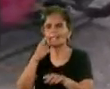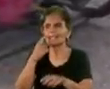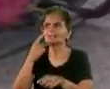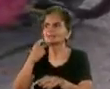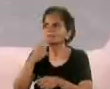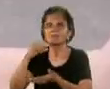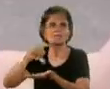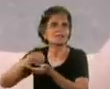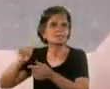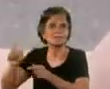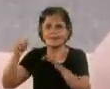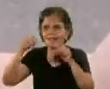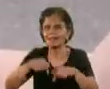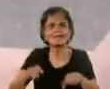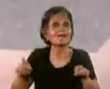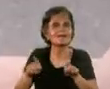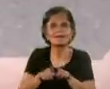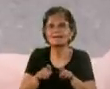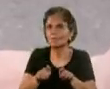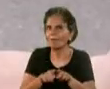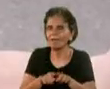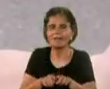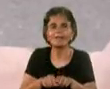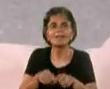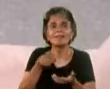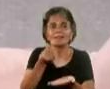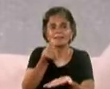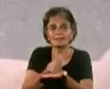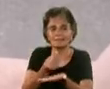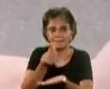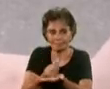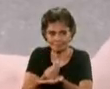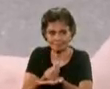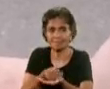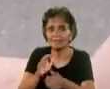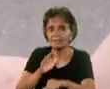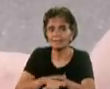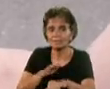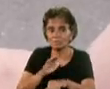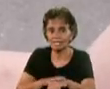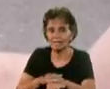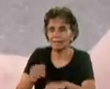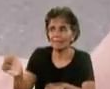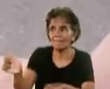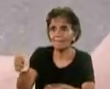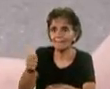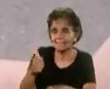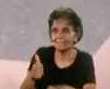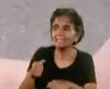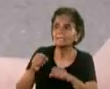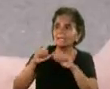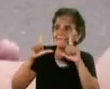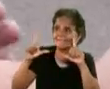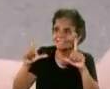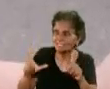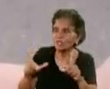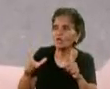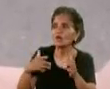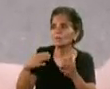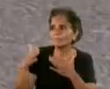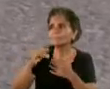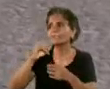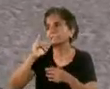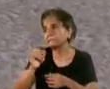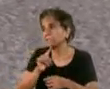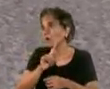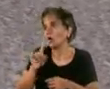delegado tiene la responsabilidad de recibirlos con la mejor atención y siempre brindándole una respuesta, por sí o